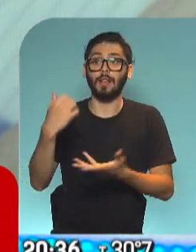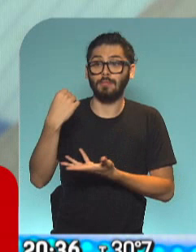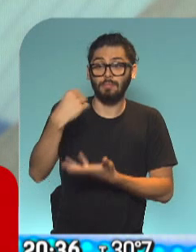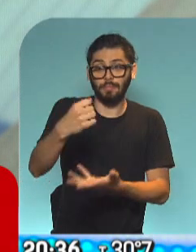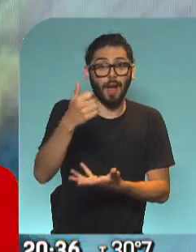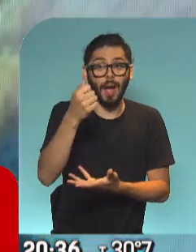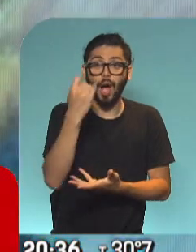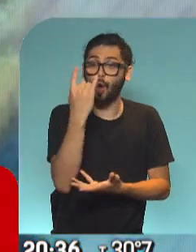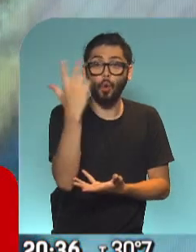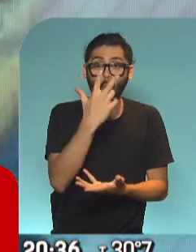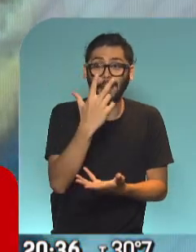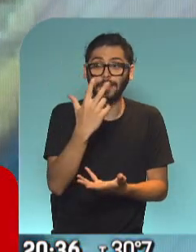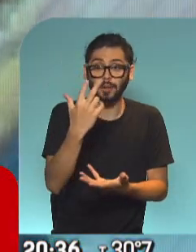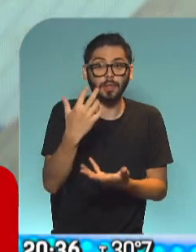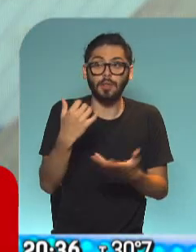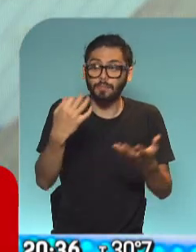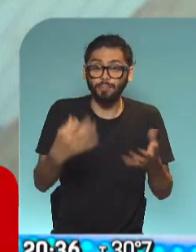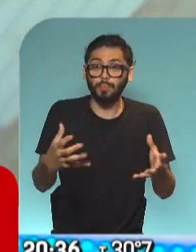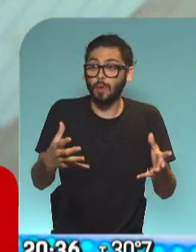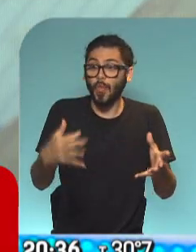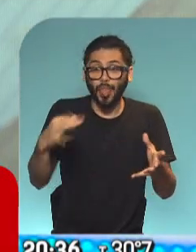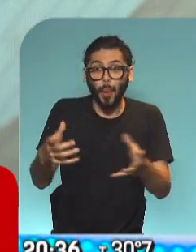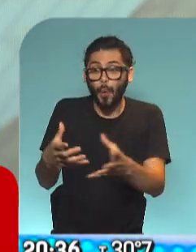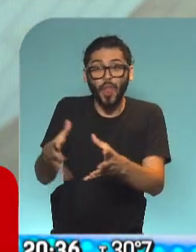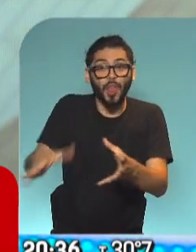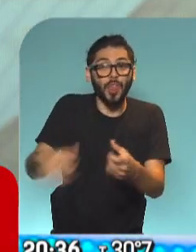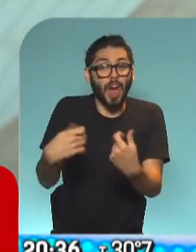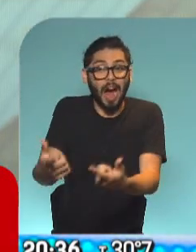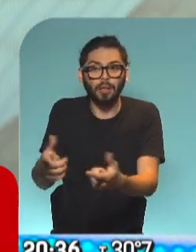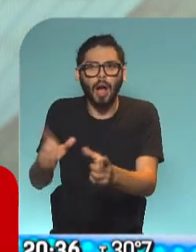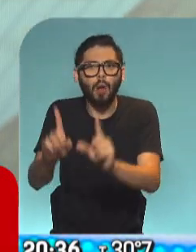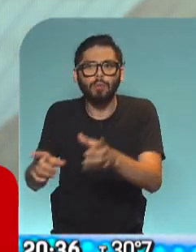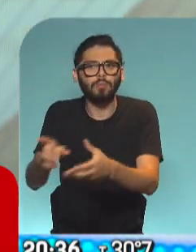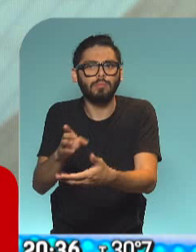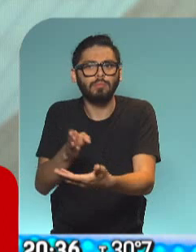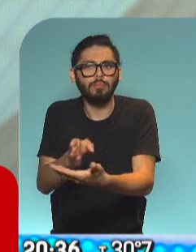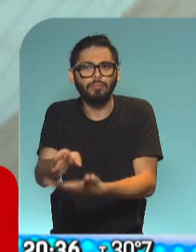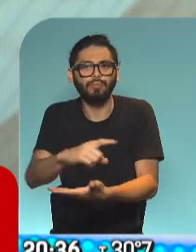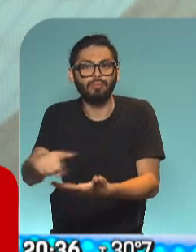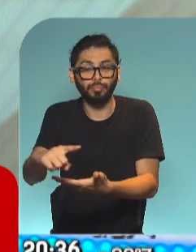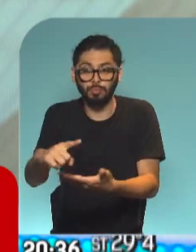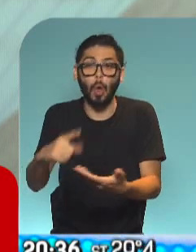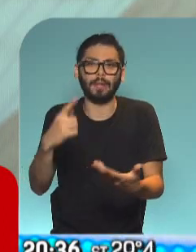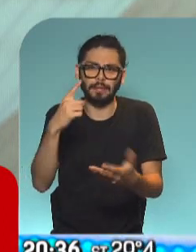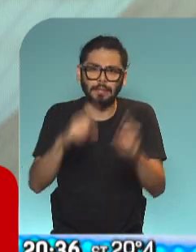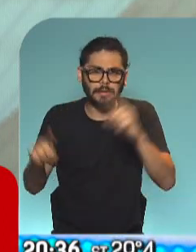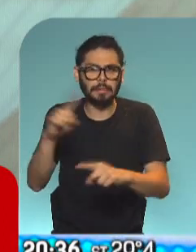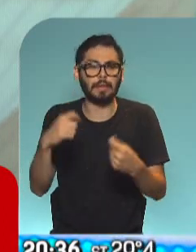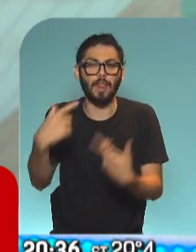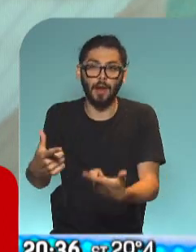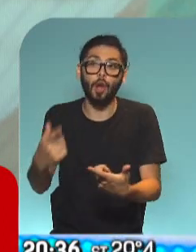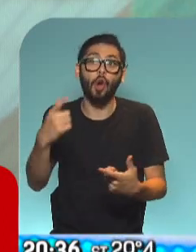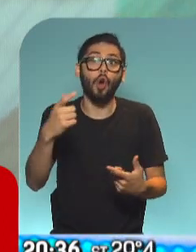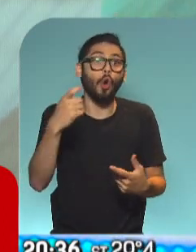estaban teniendo. Sí. Bueno, estas cuestiones de pensar, o el 94% de la población en edad de jubilarse está jubilada, pero nos falta un